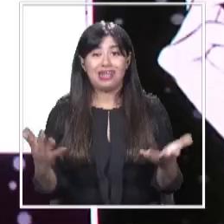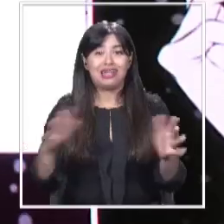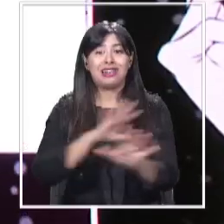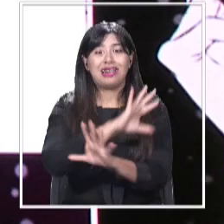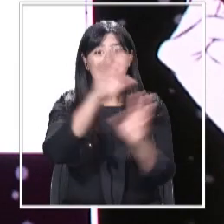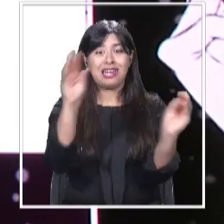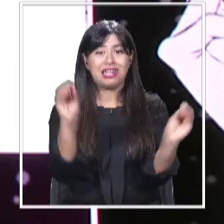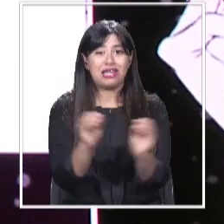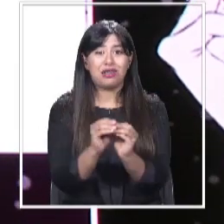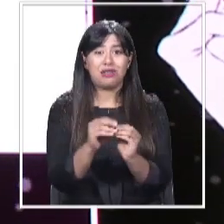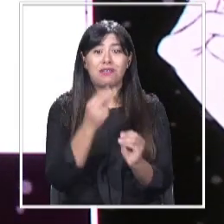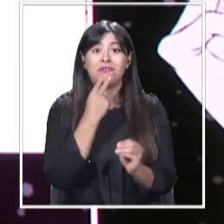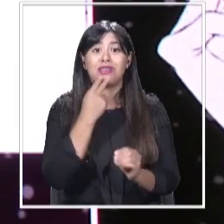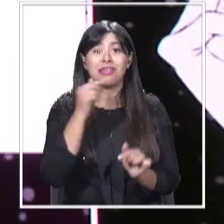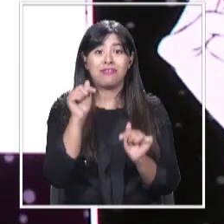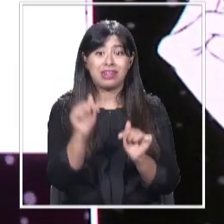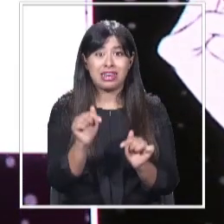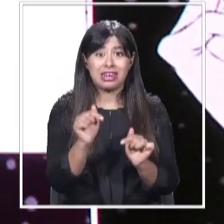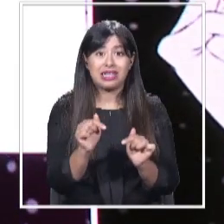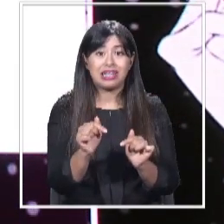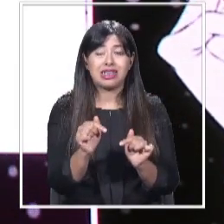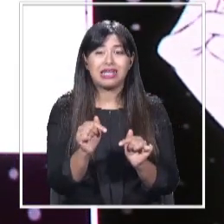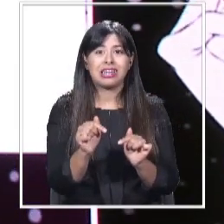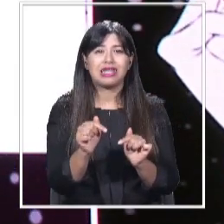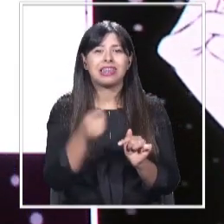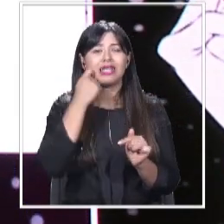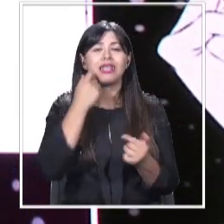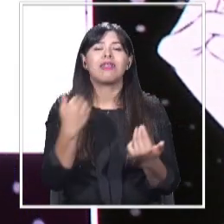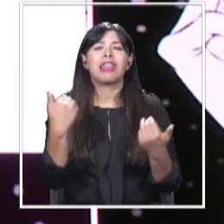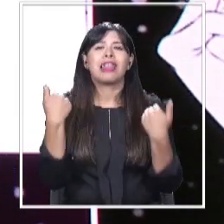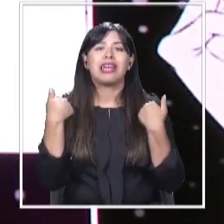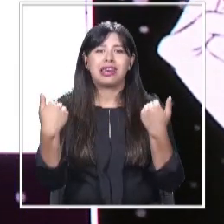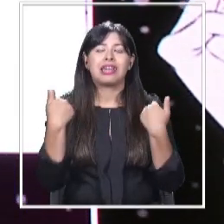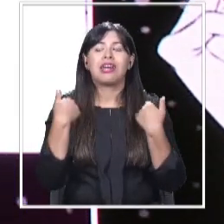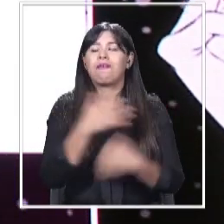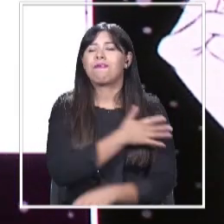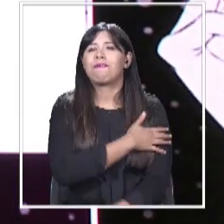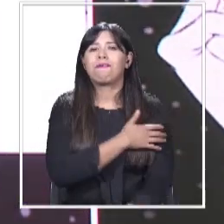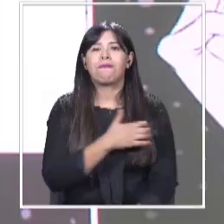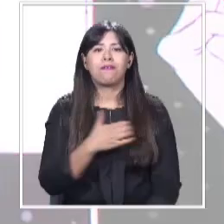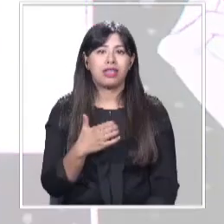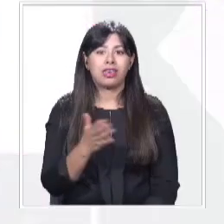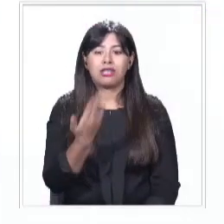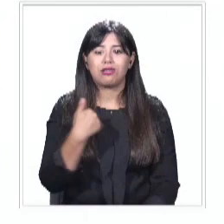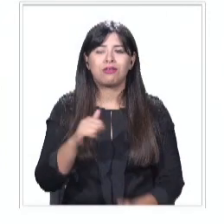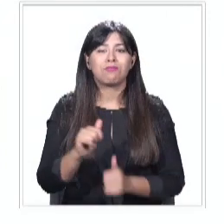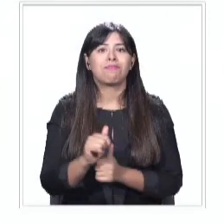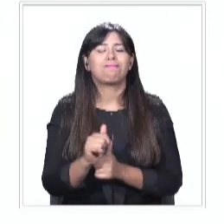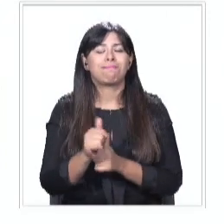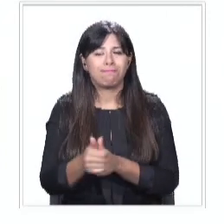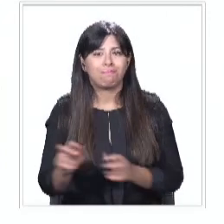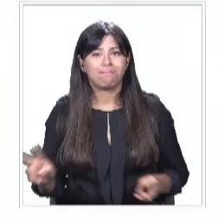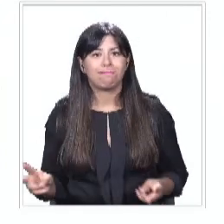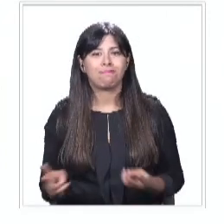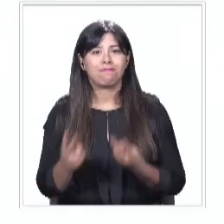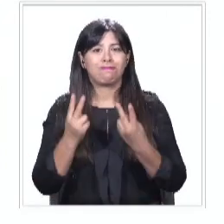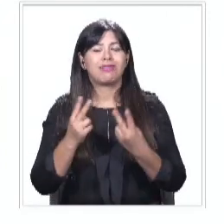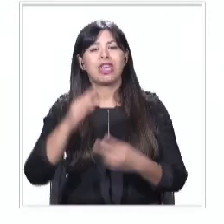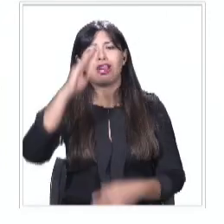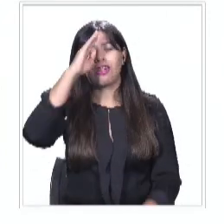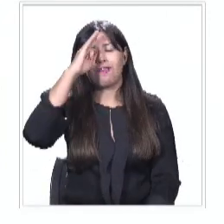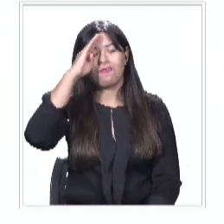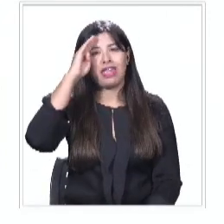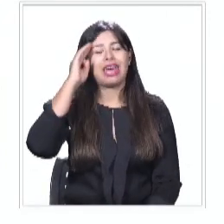Homo sapiens es realmente un ejercicio de fe ciega en el prójimo. Salimos adelante en el día a día